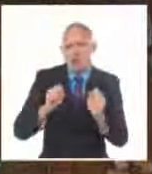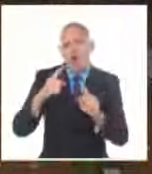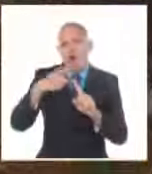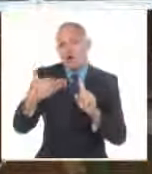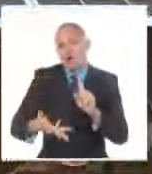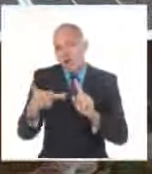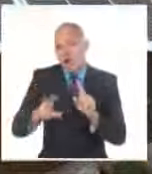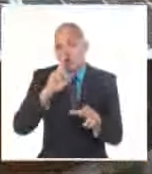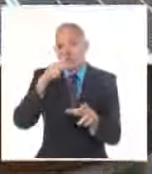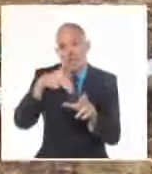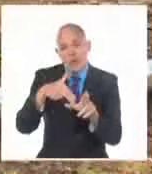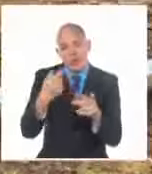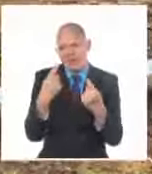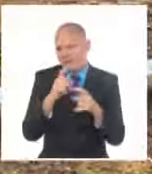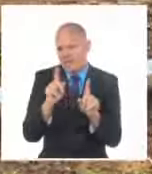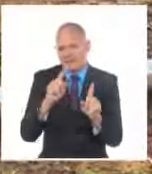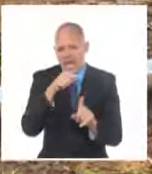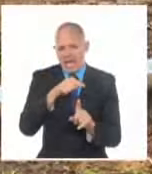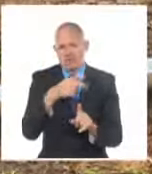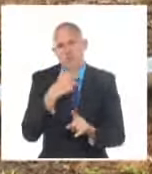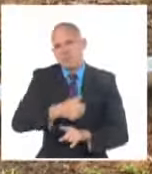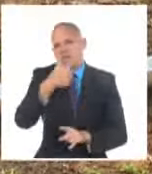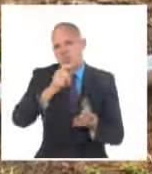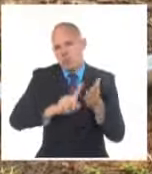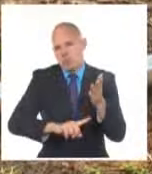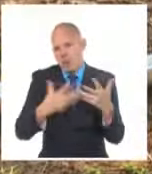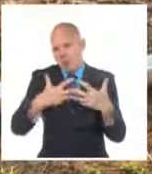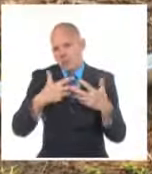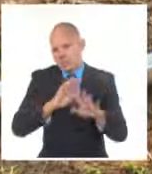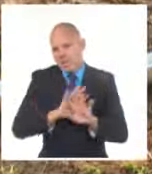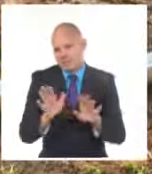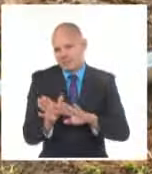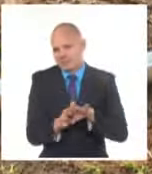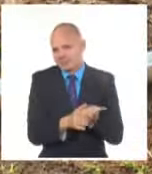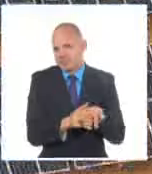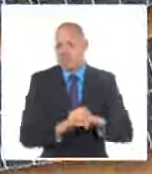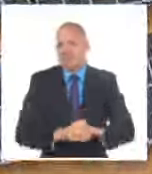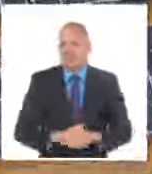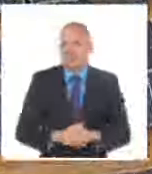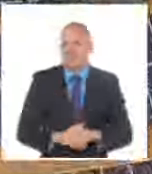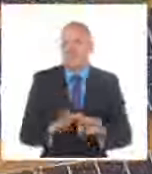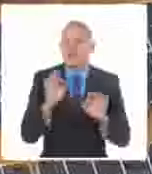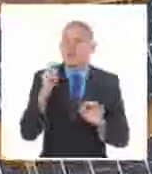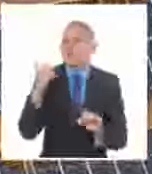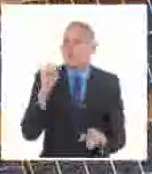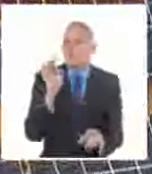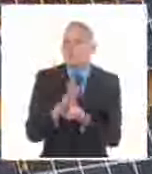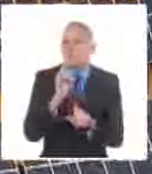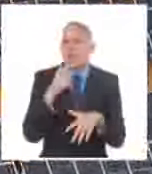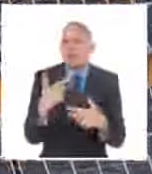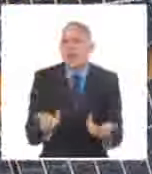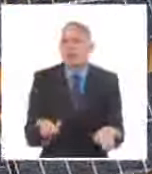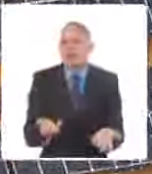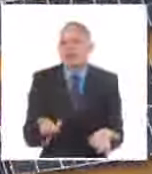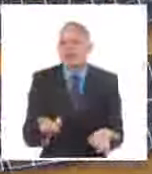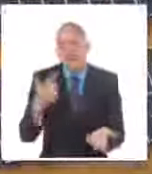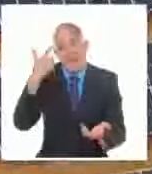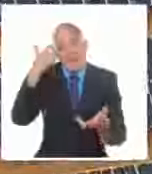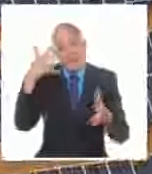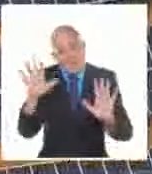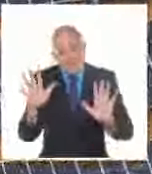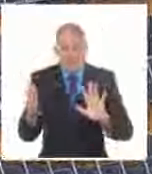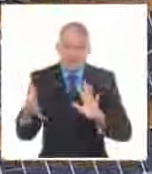de combustibles. El cronograma señala que las primeras entregas de energía a la nación deberán